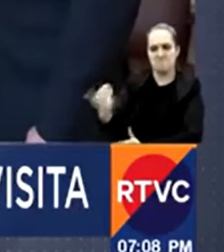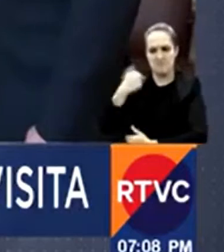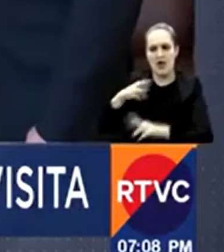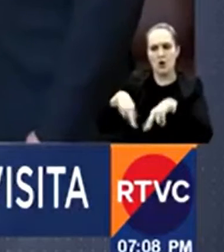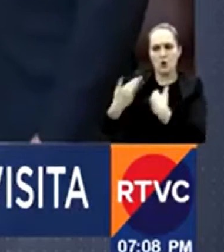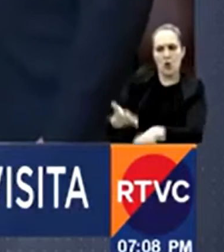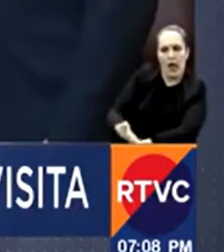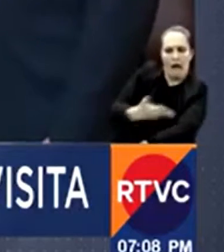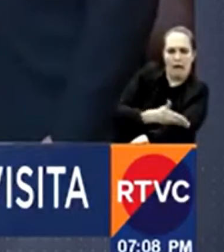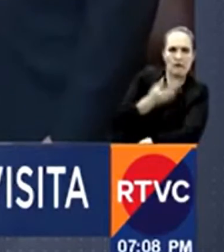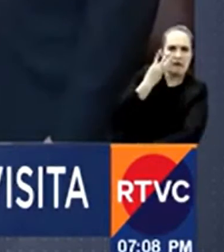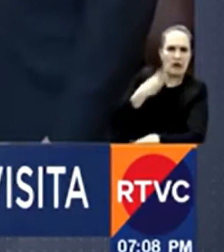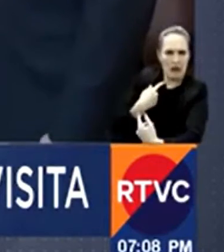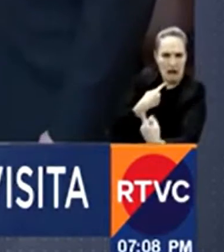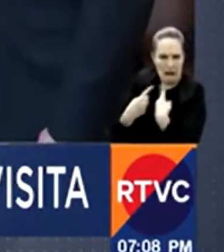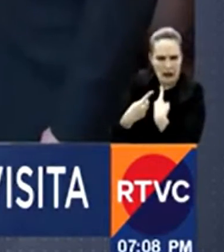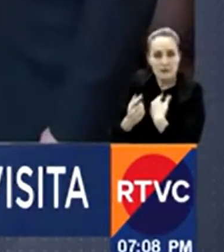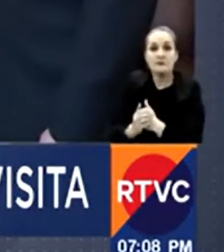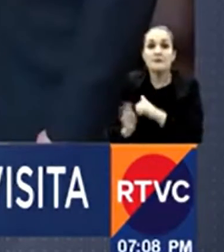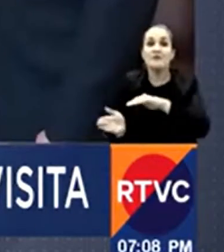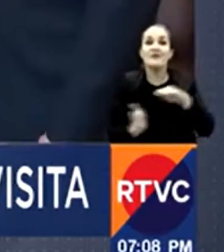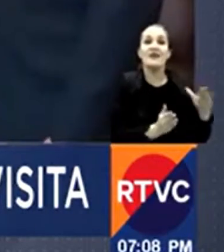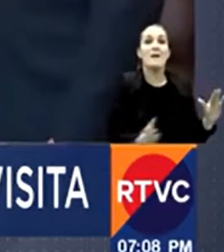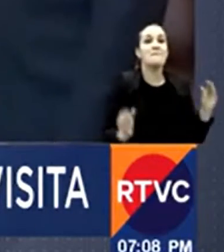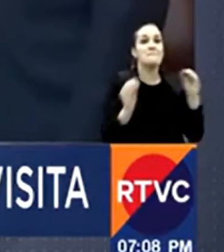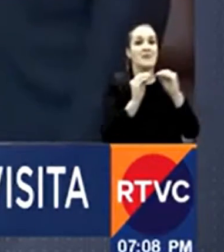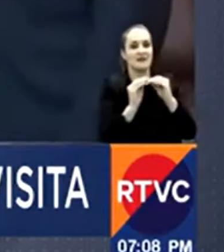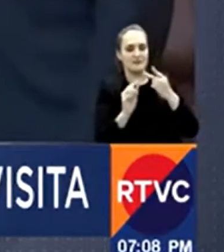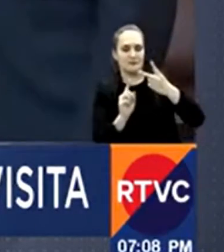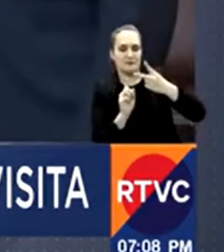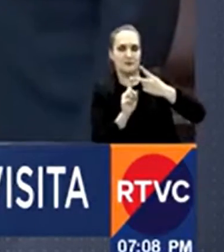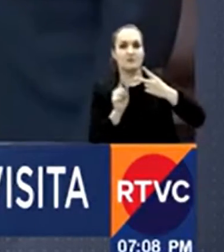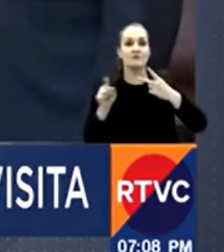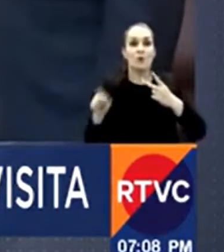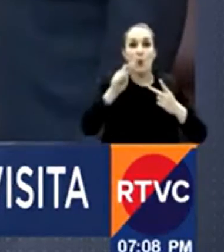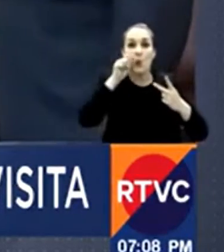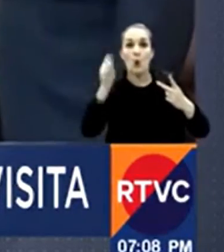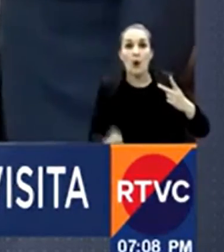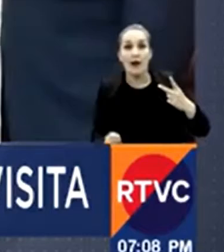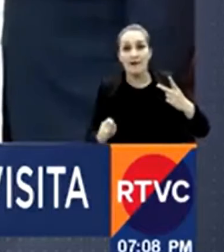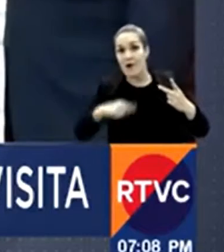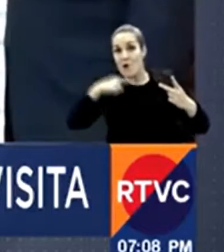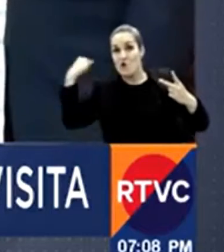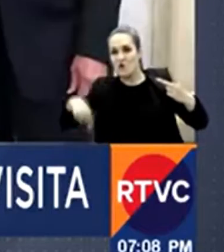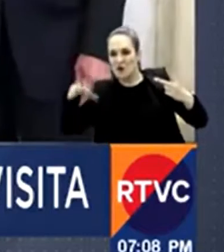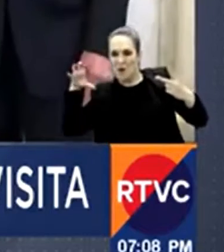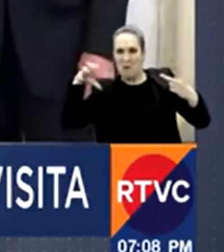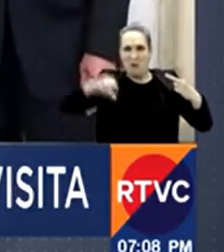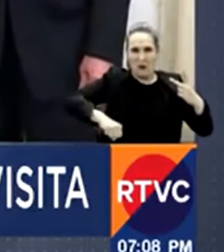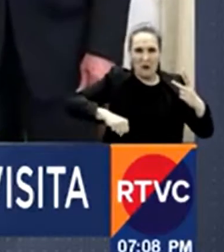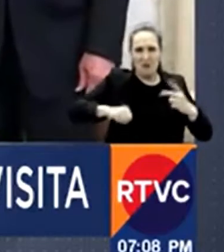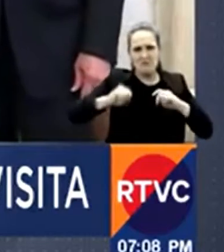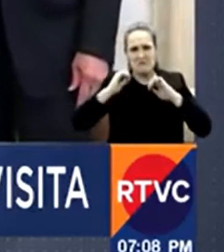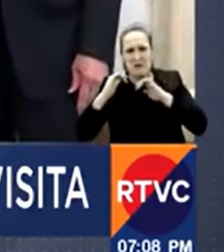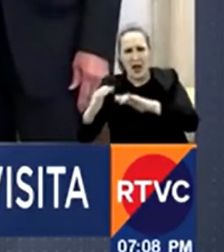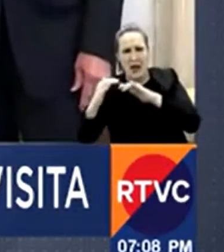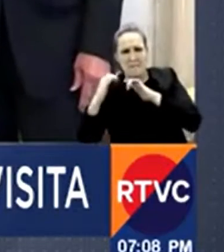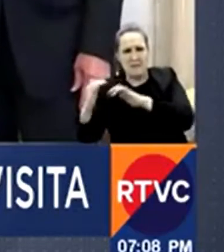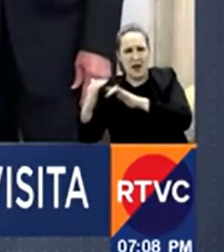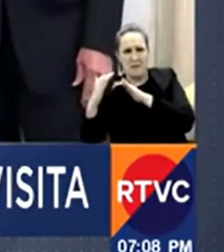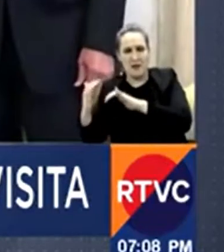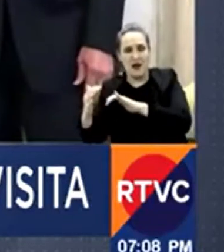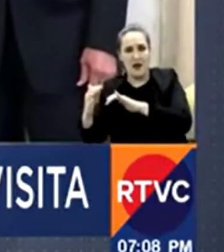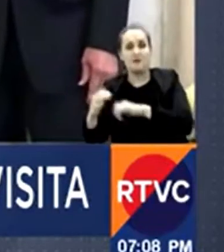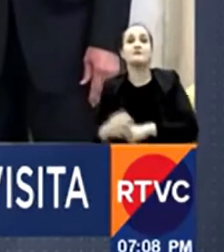una crisis mundial por la invasión de Rusia a Ucrania y por la